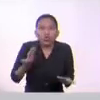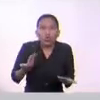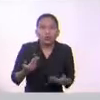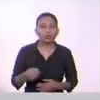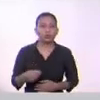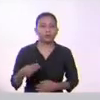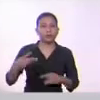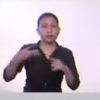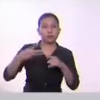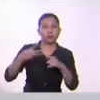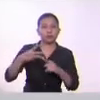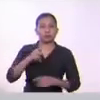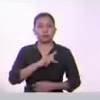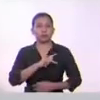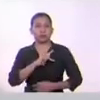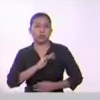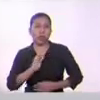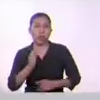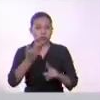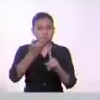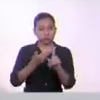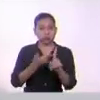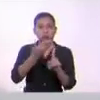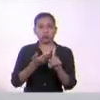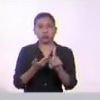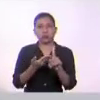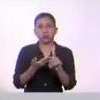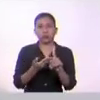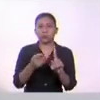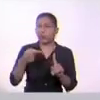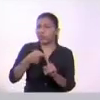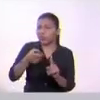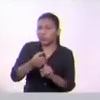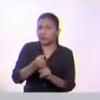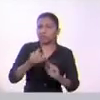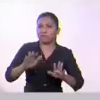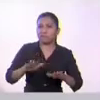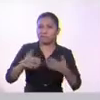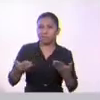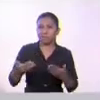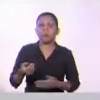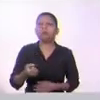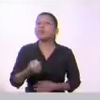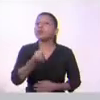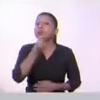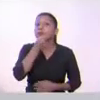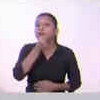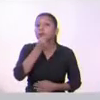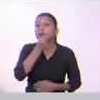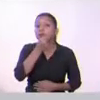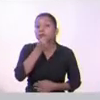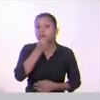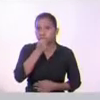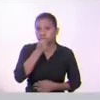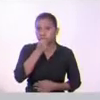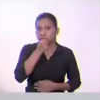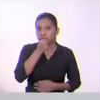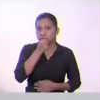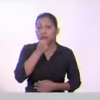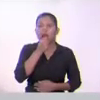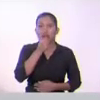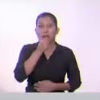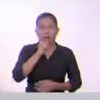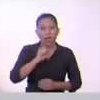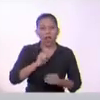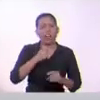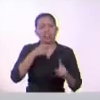o perfil tiene como propósito o intención obtener información que sirva para crearse